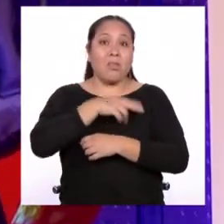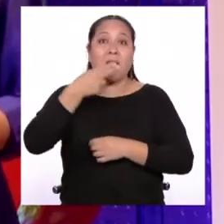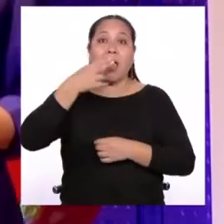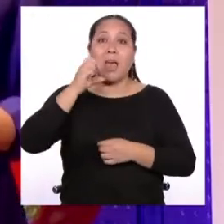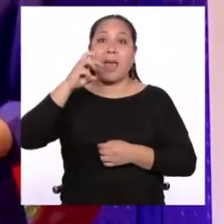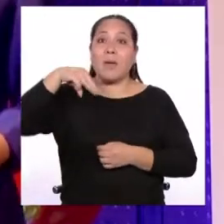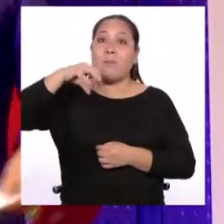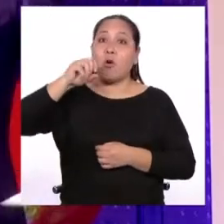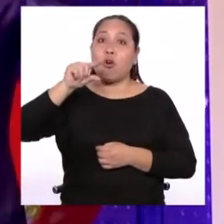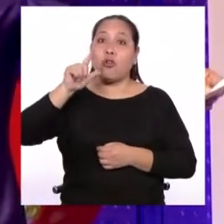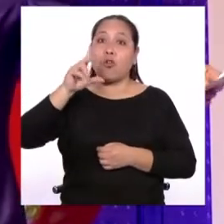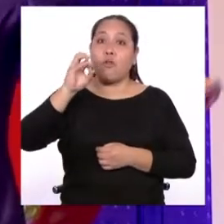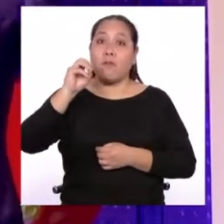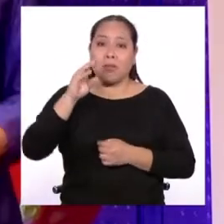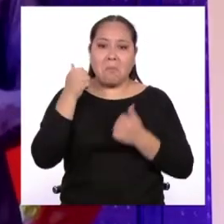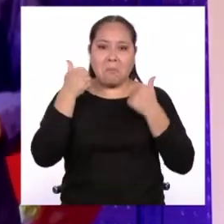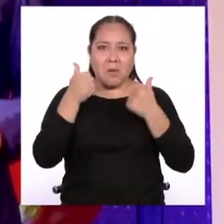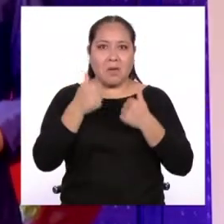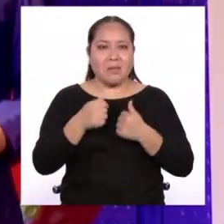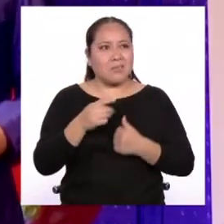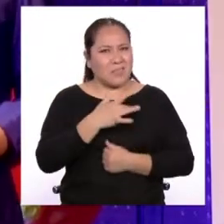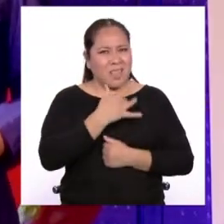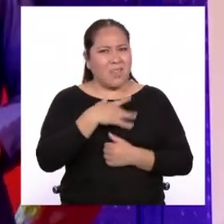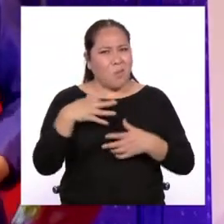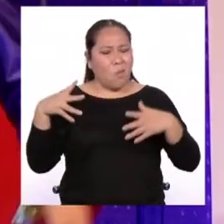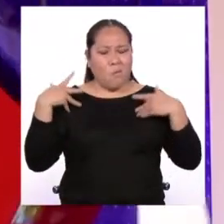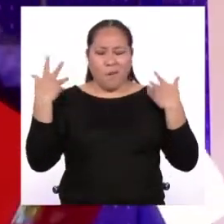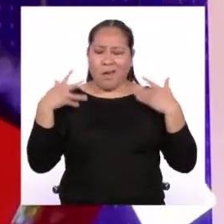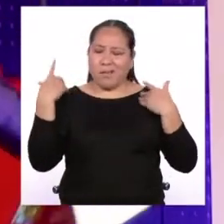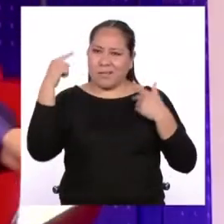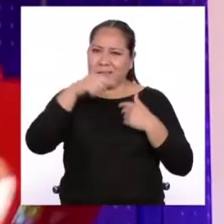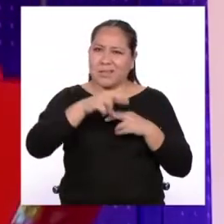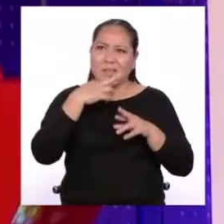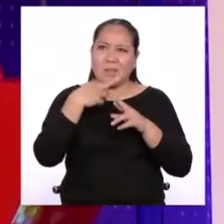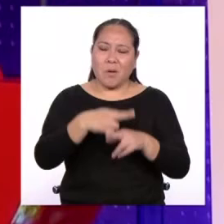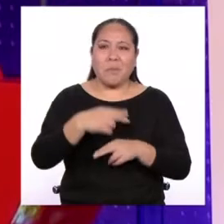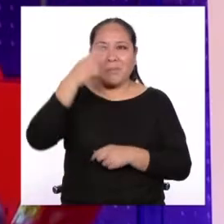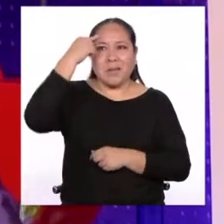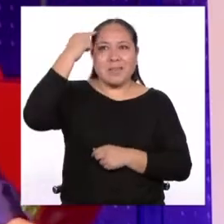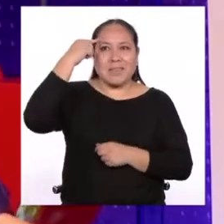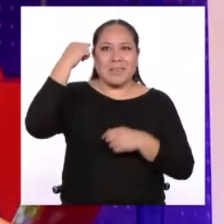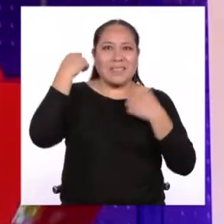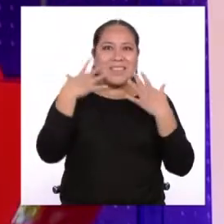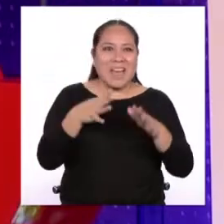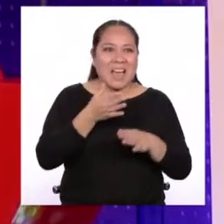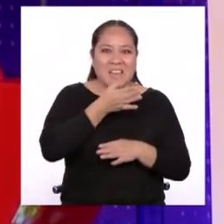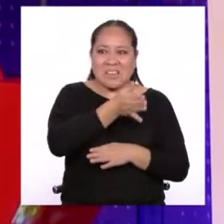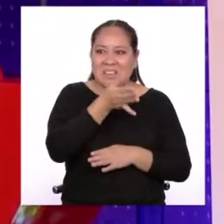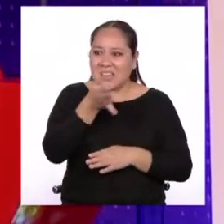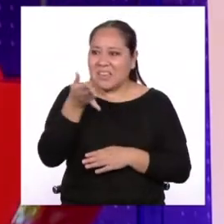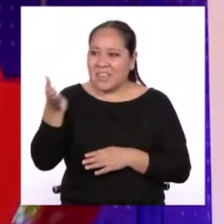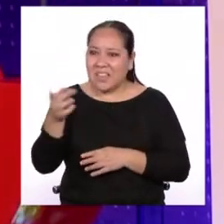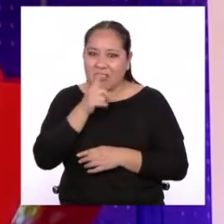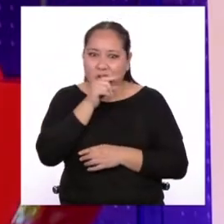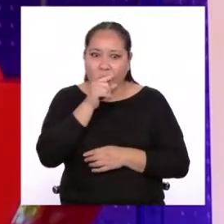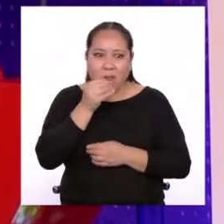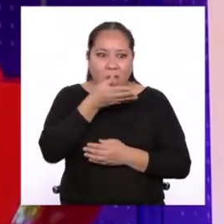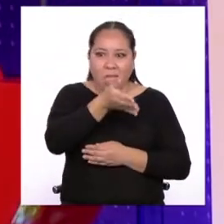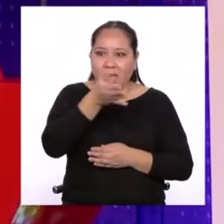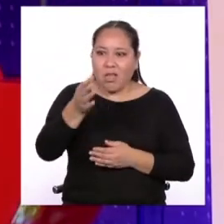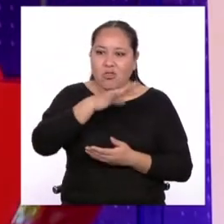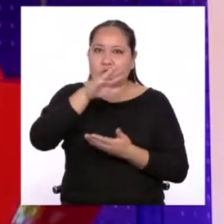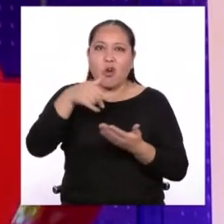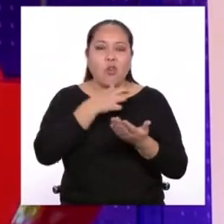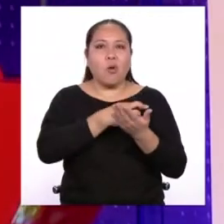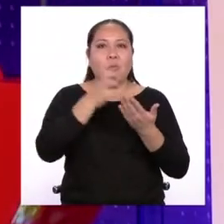sangre. Estábamos felices con los resultados. Pensábamos que debíamos estar en todos los programas sociales. pero aún